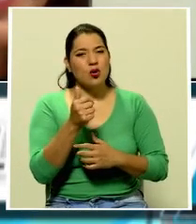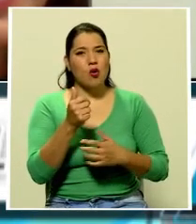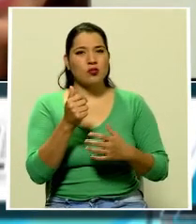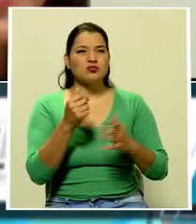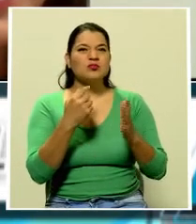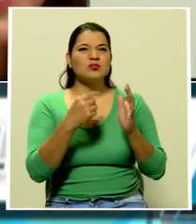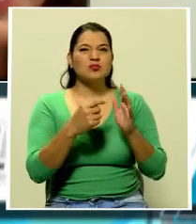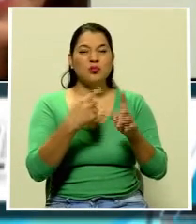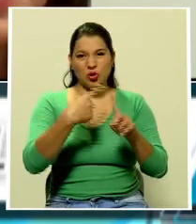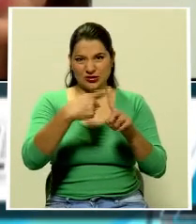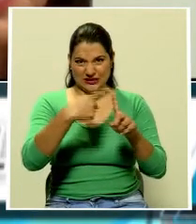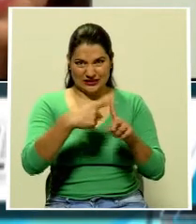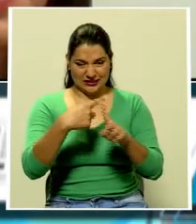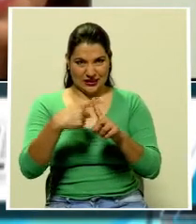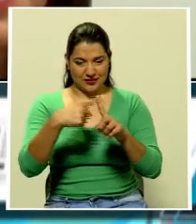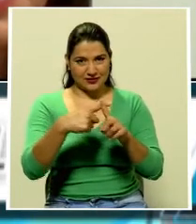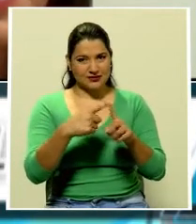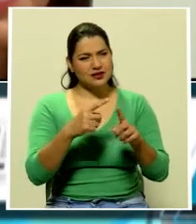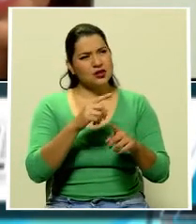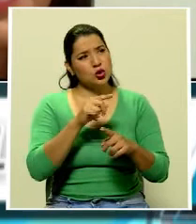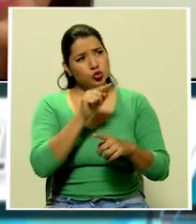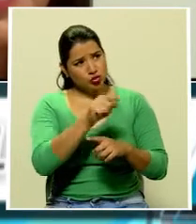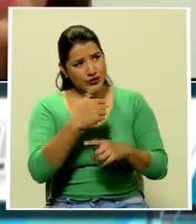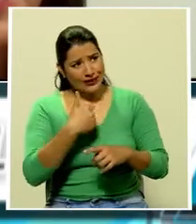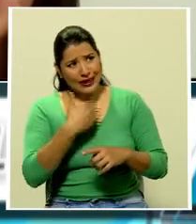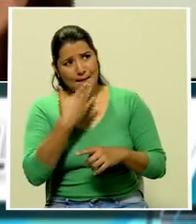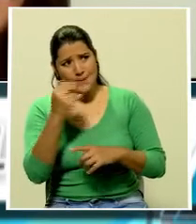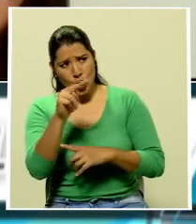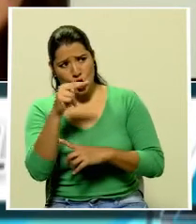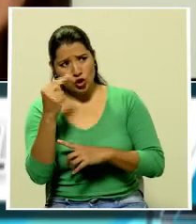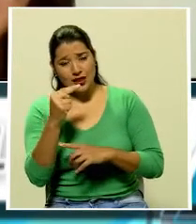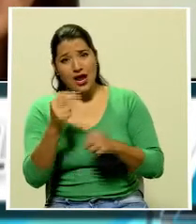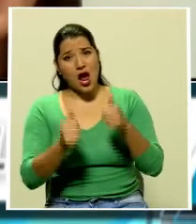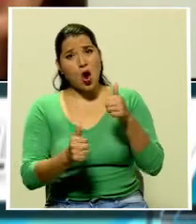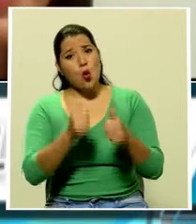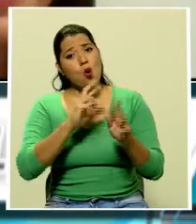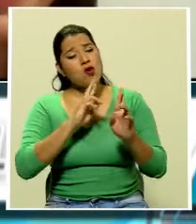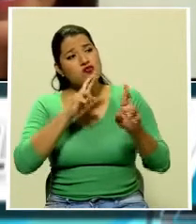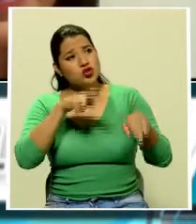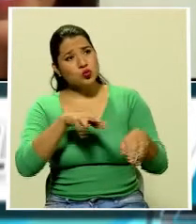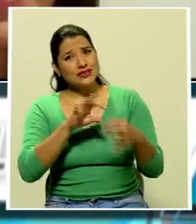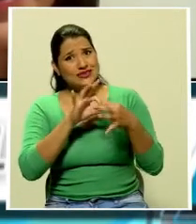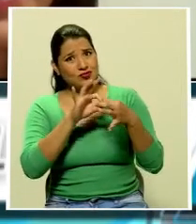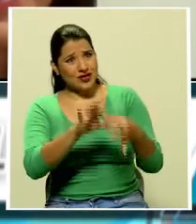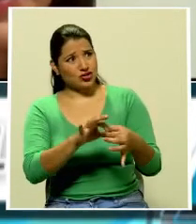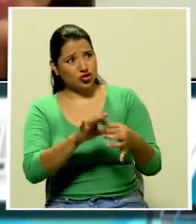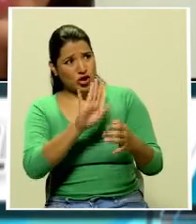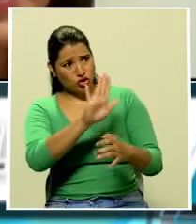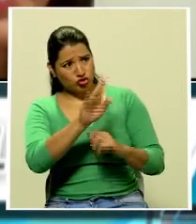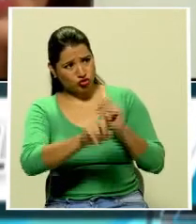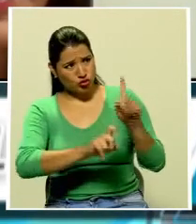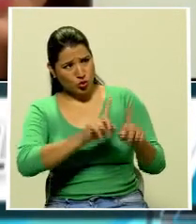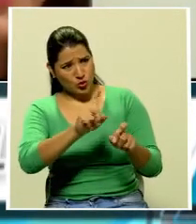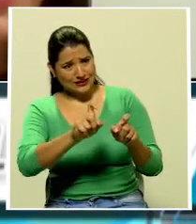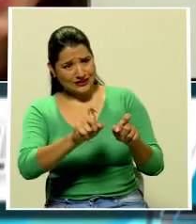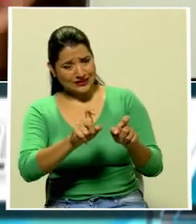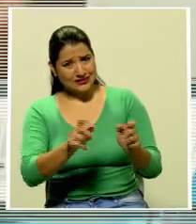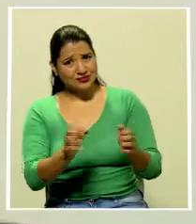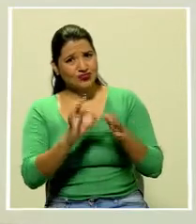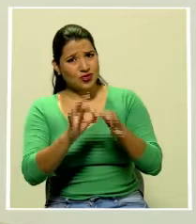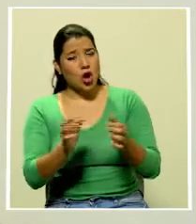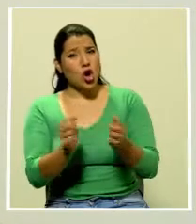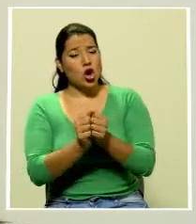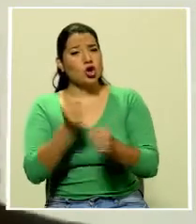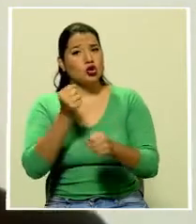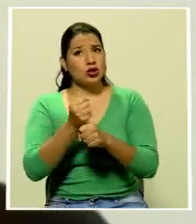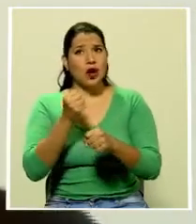de contratación para los próximos meses que les arrojó las consultas con empresas? Claro que